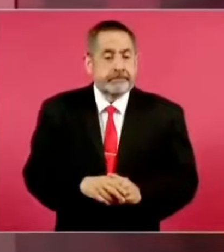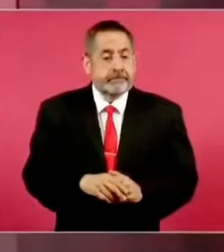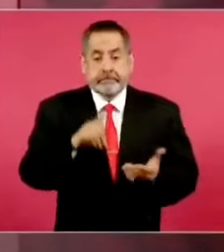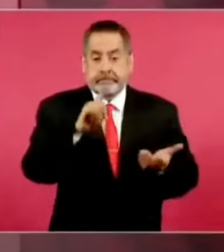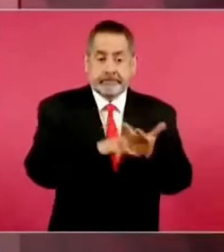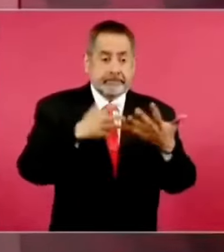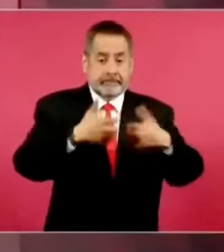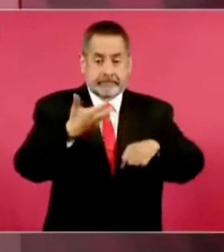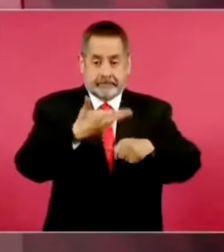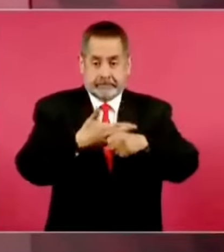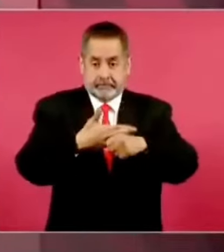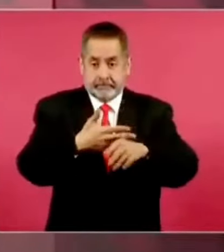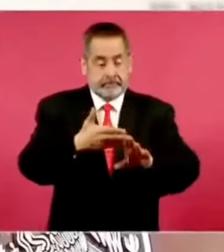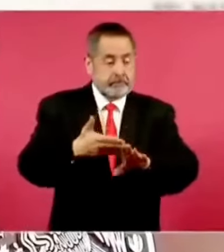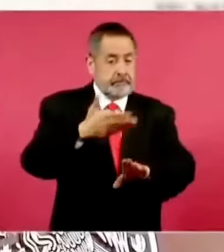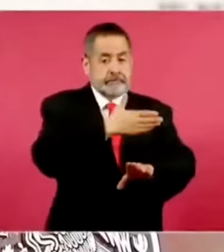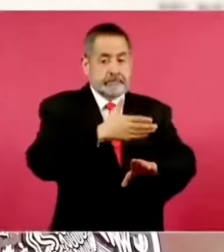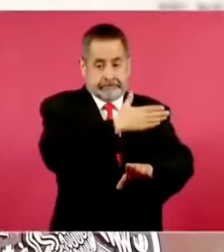empresarios que antes